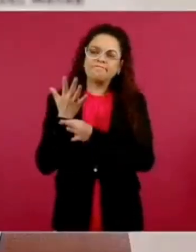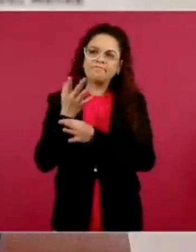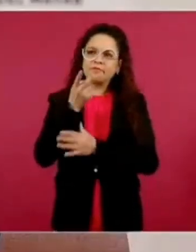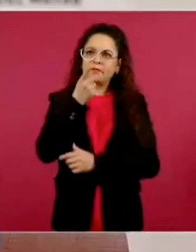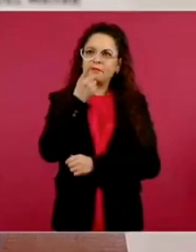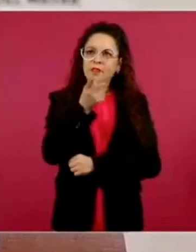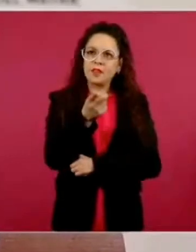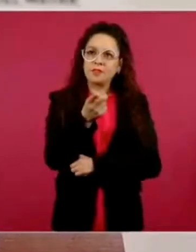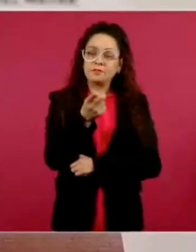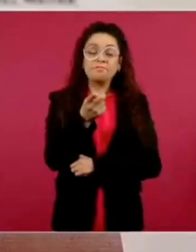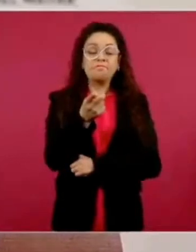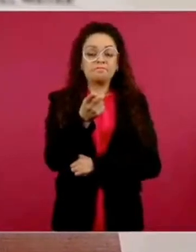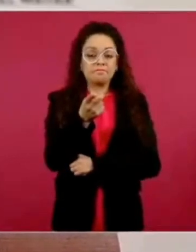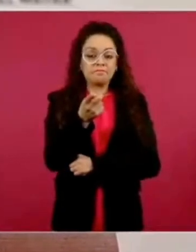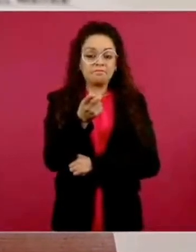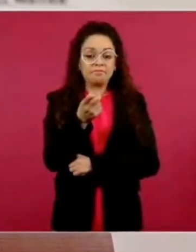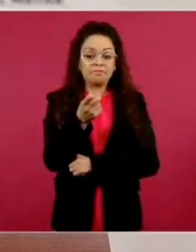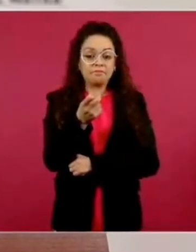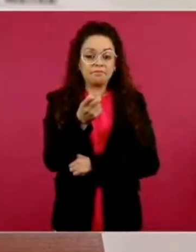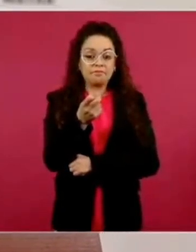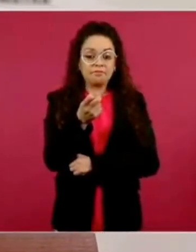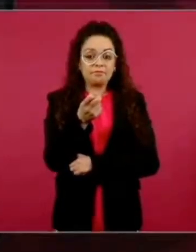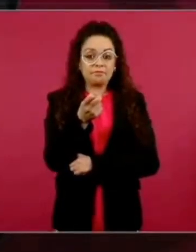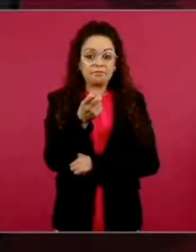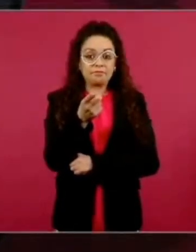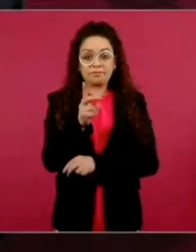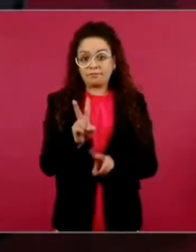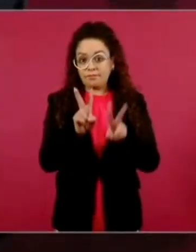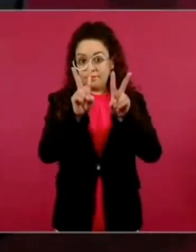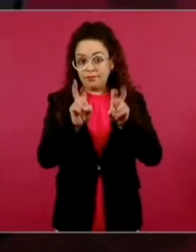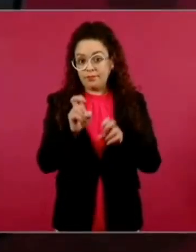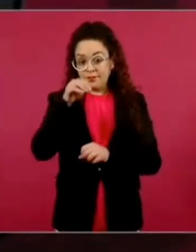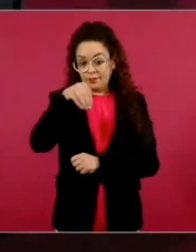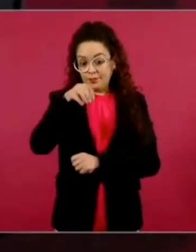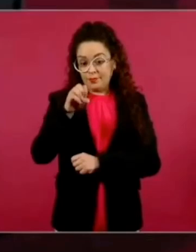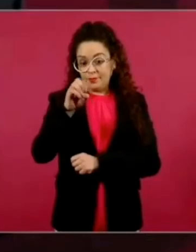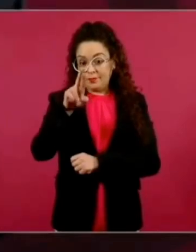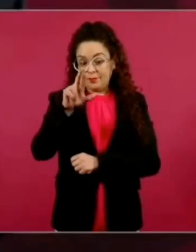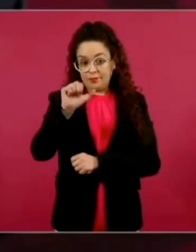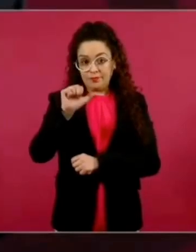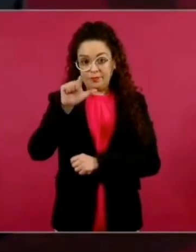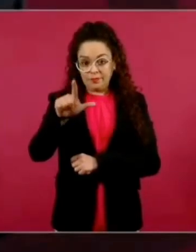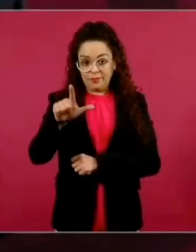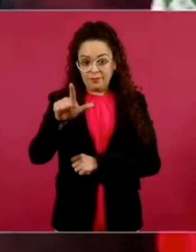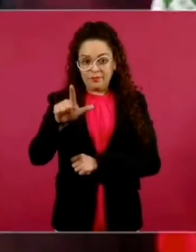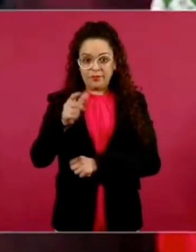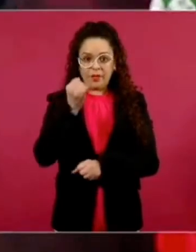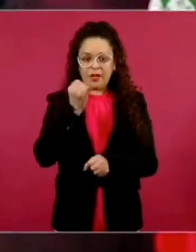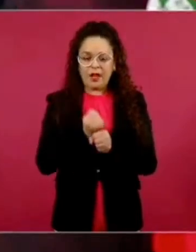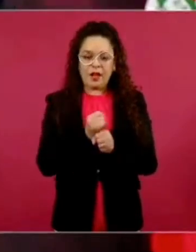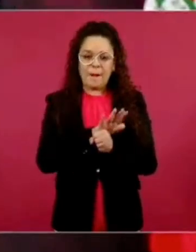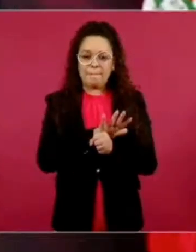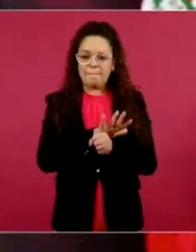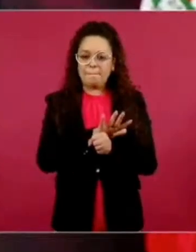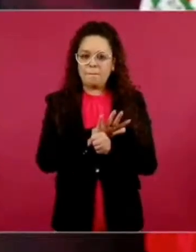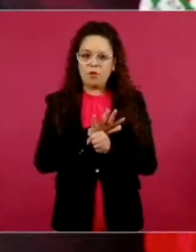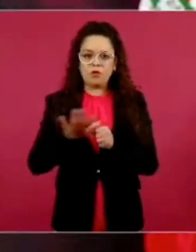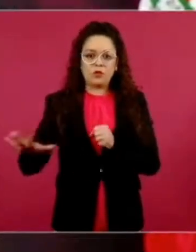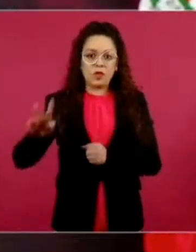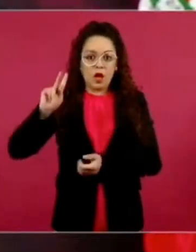es imposible, moralmente hablando, que la reacción triunfe.